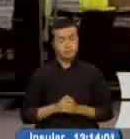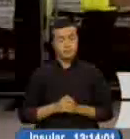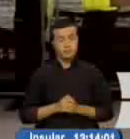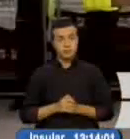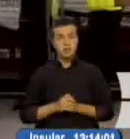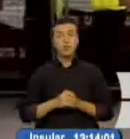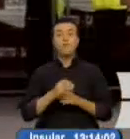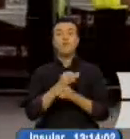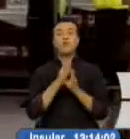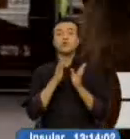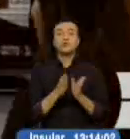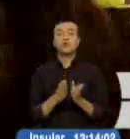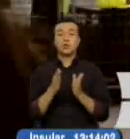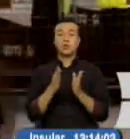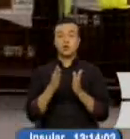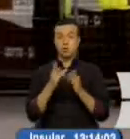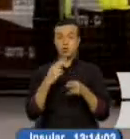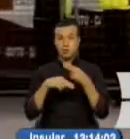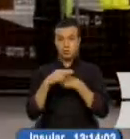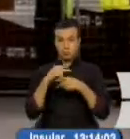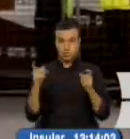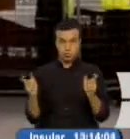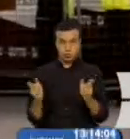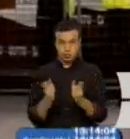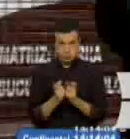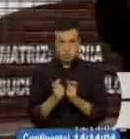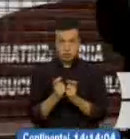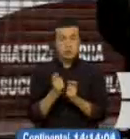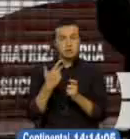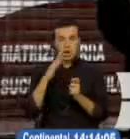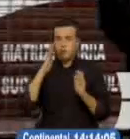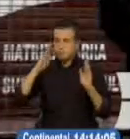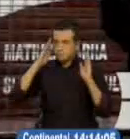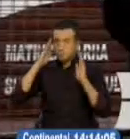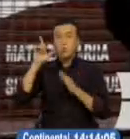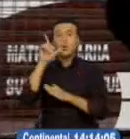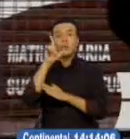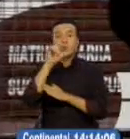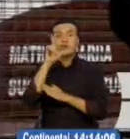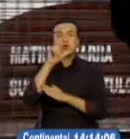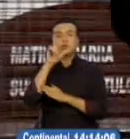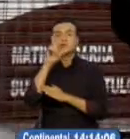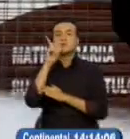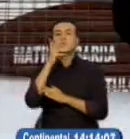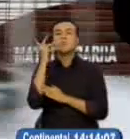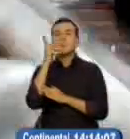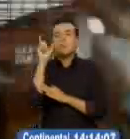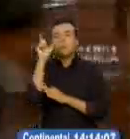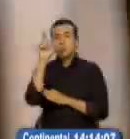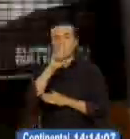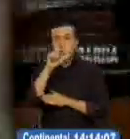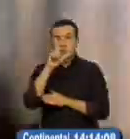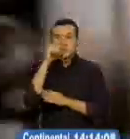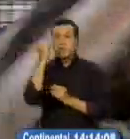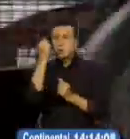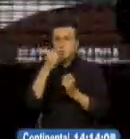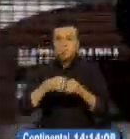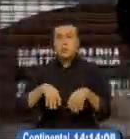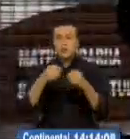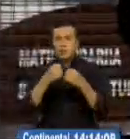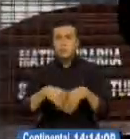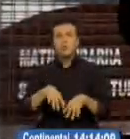de la Superintendencia de Economía Popular y Solidaria intervinieron desde lunes la cooperativa por pérdidas acumuladas